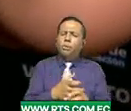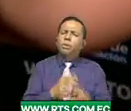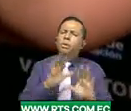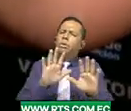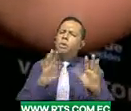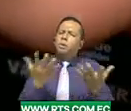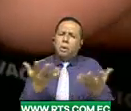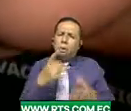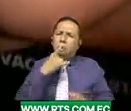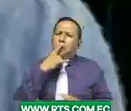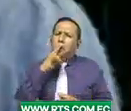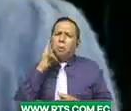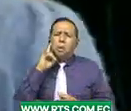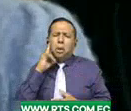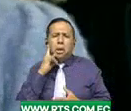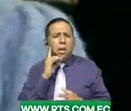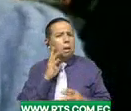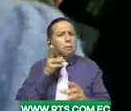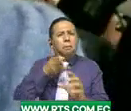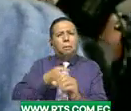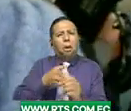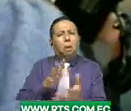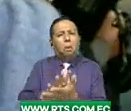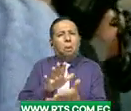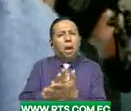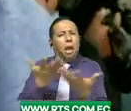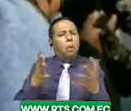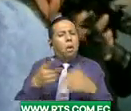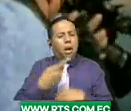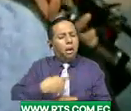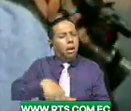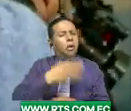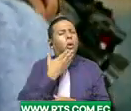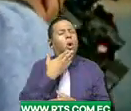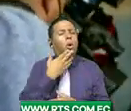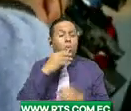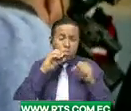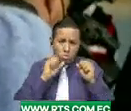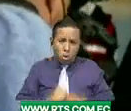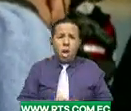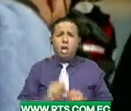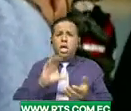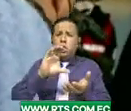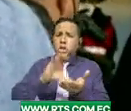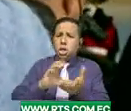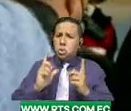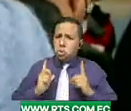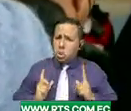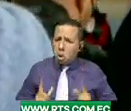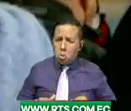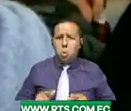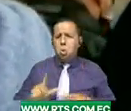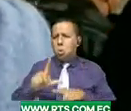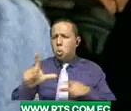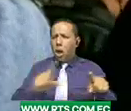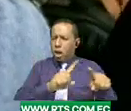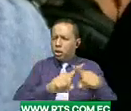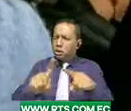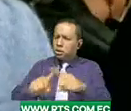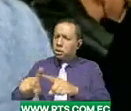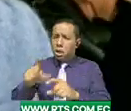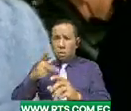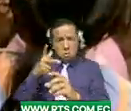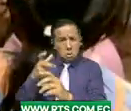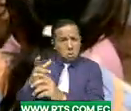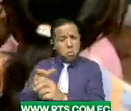no escolarizada? Ya puede acudir a los puntos de vacunación que ya conocen, a los centros de salud, a los lugares en donde se vacuna la población